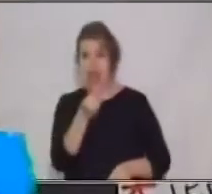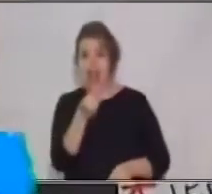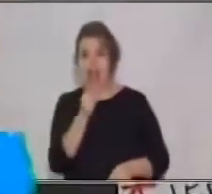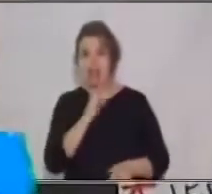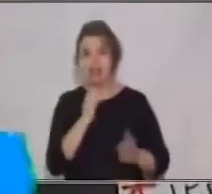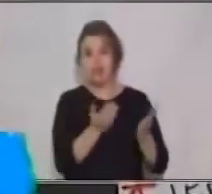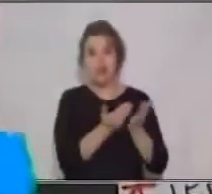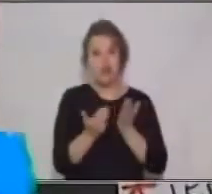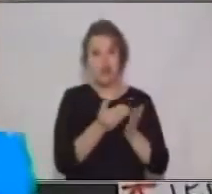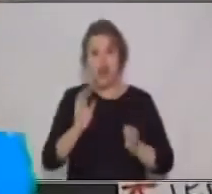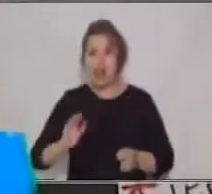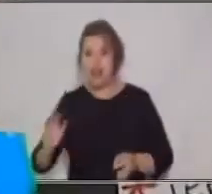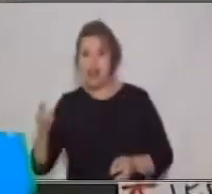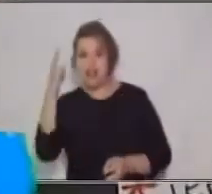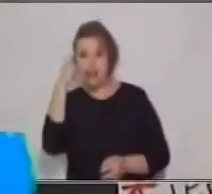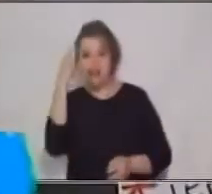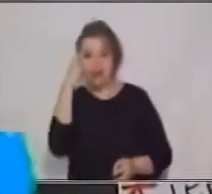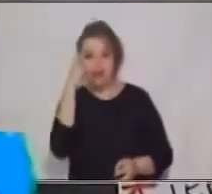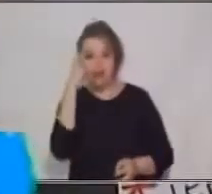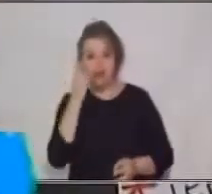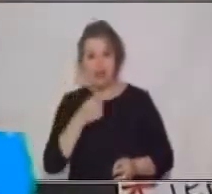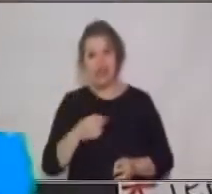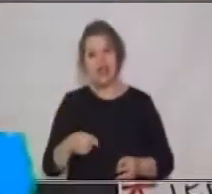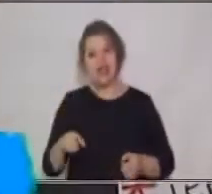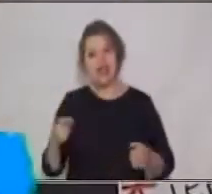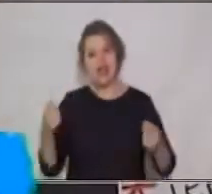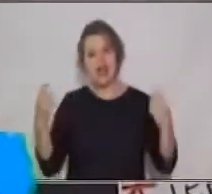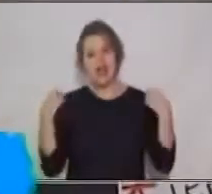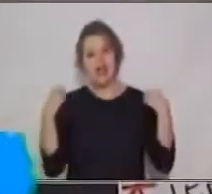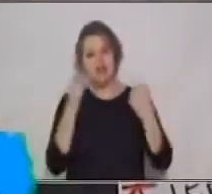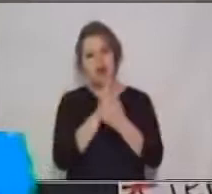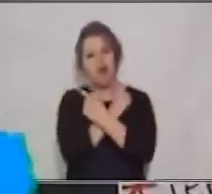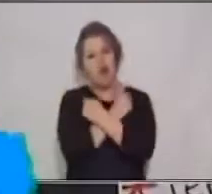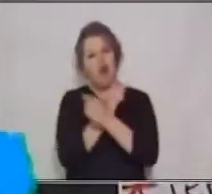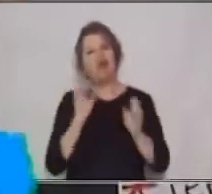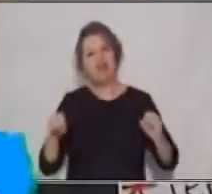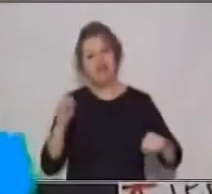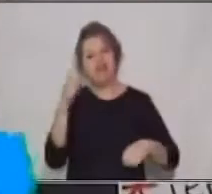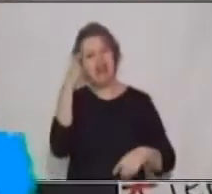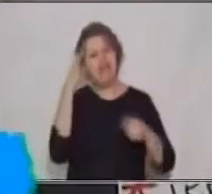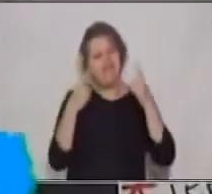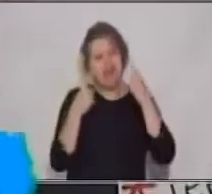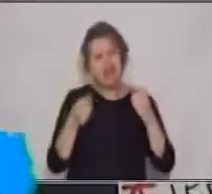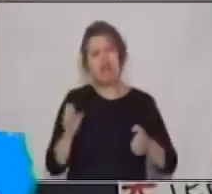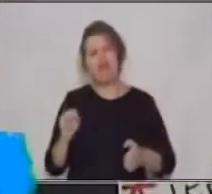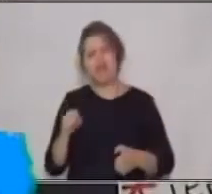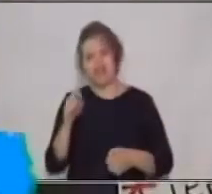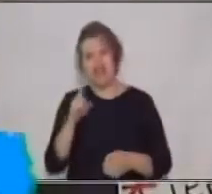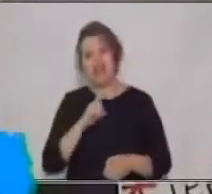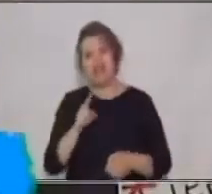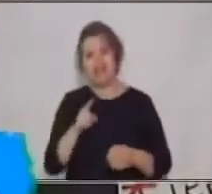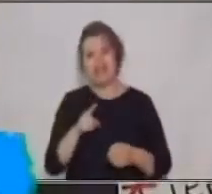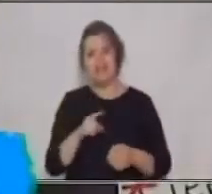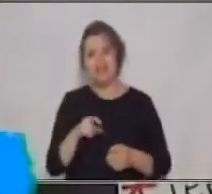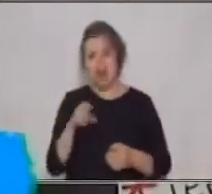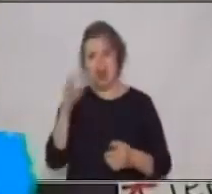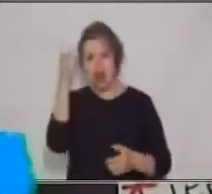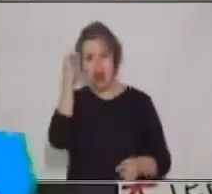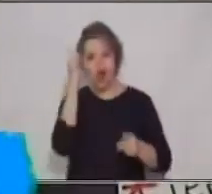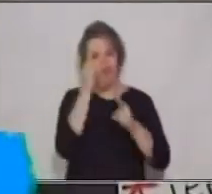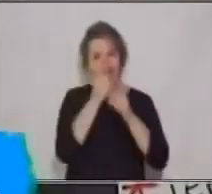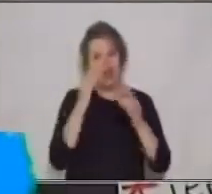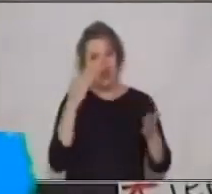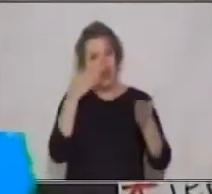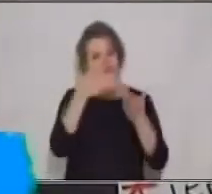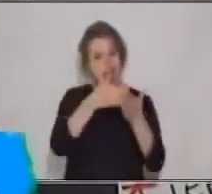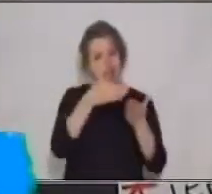estudia entonces es español. En este caso, sabemos que nuestro complemento aquí está y sería nuestro objeto